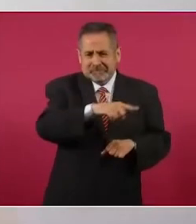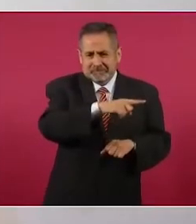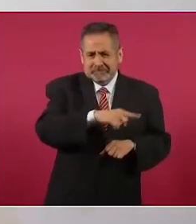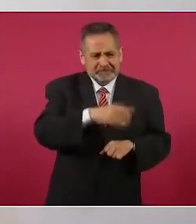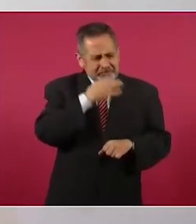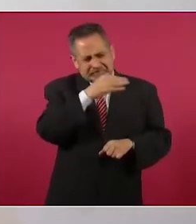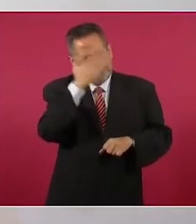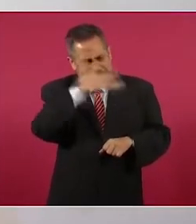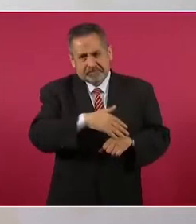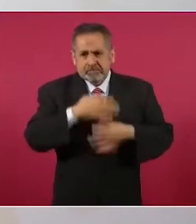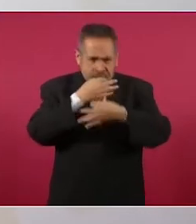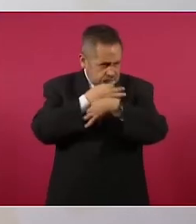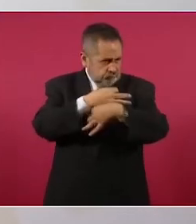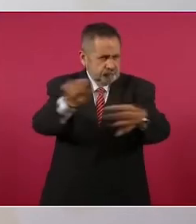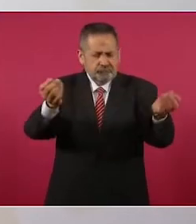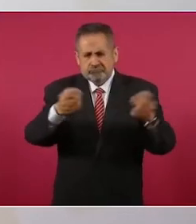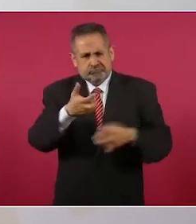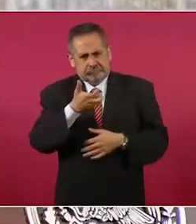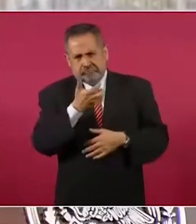sepan, pues.